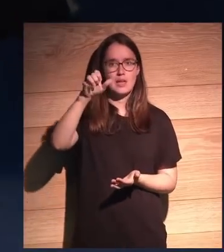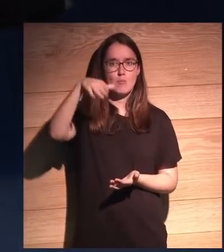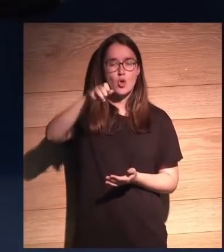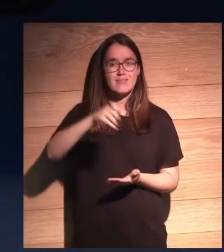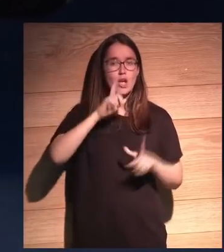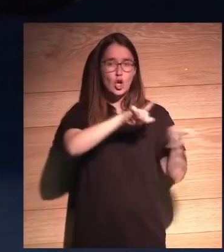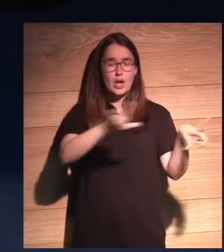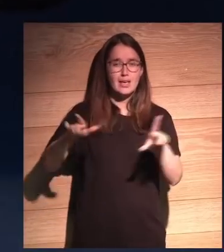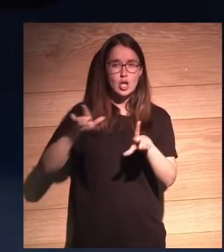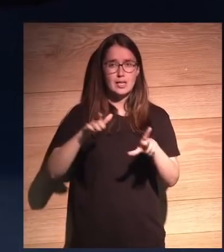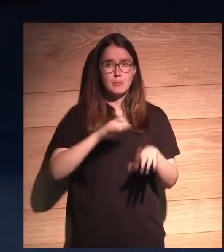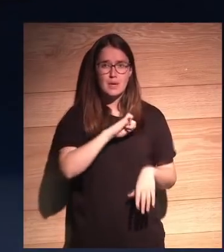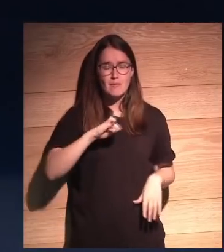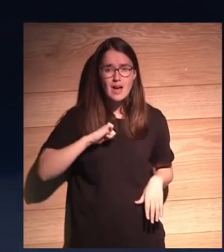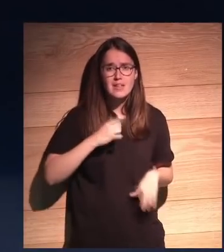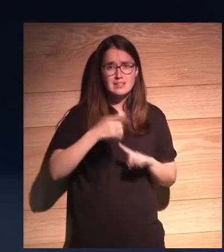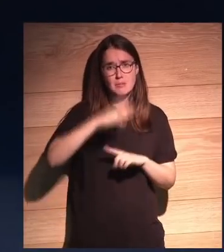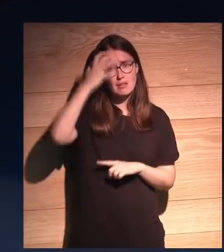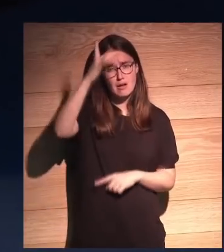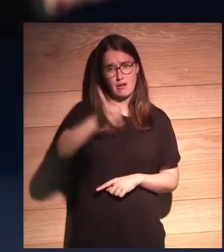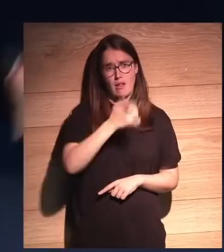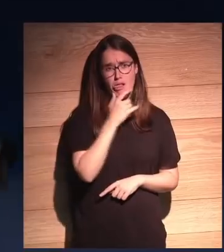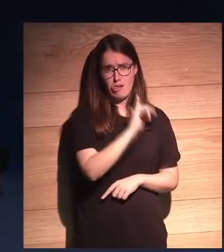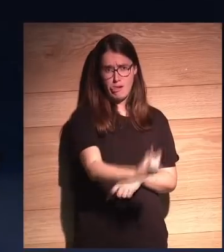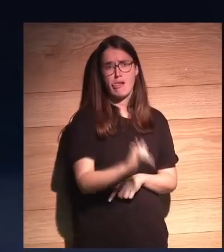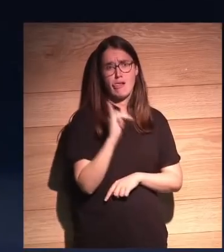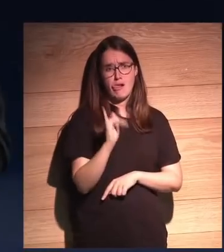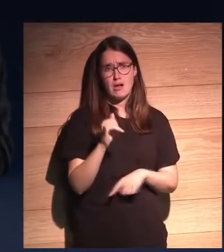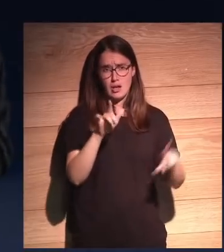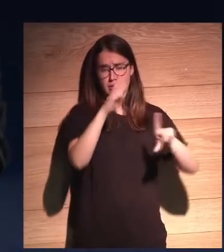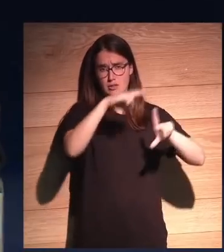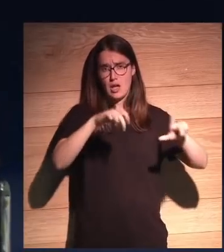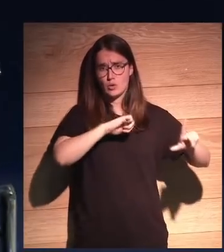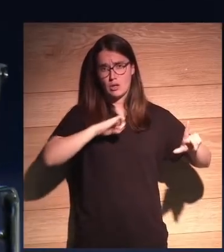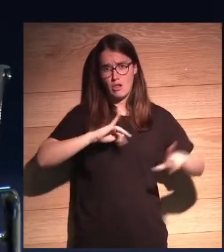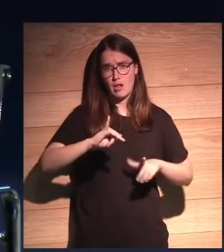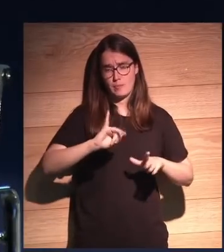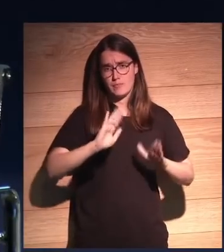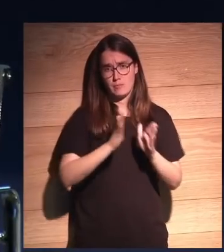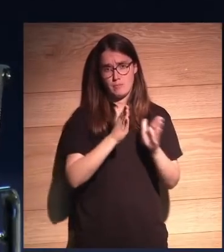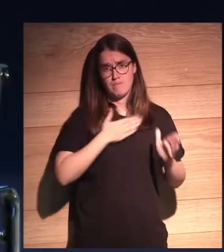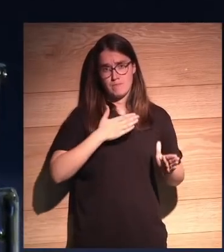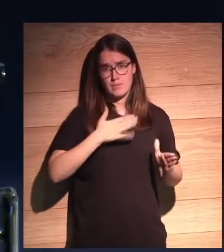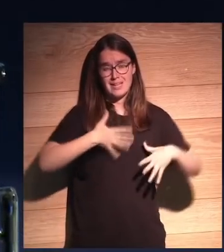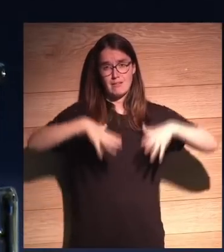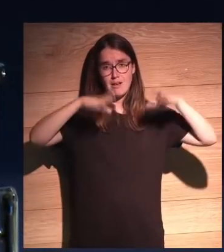privadas, en la colección de la reina de Inglaterra, donde está este autorretrato, en el castillo de